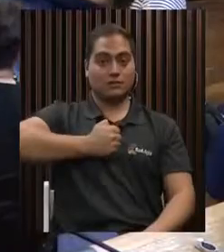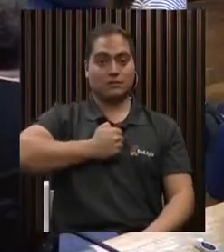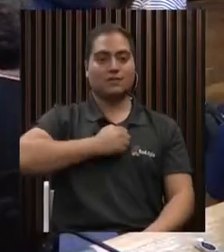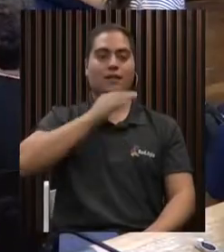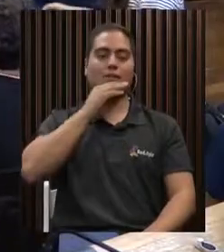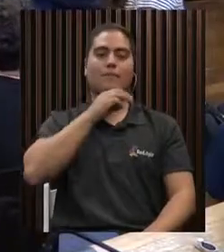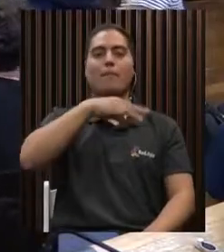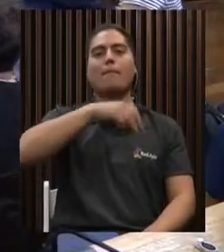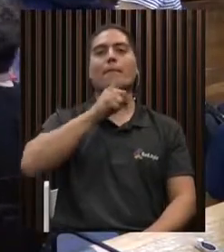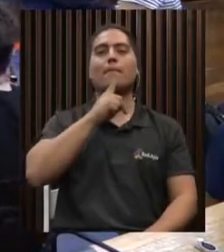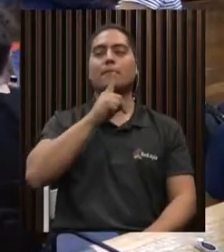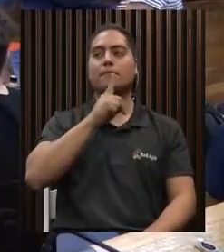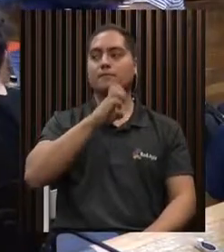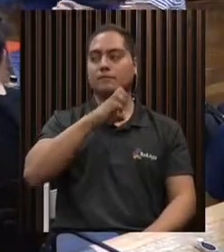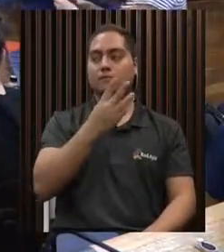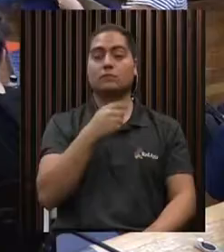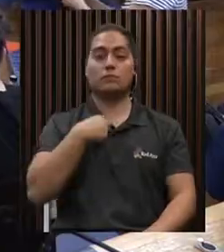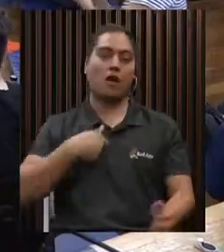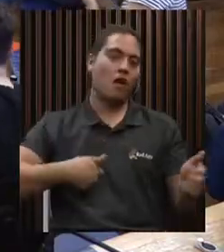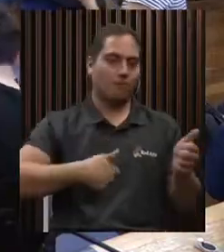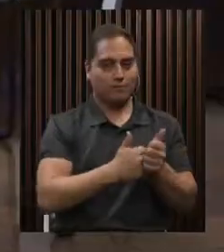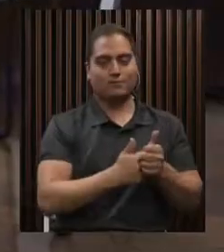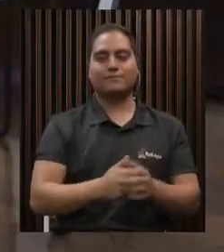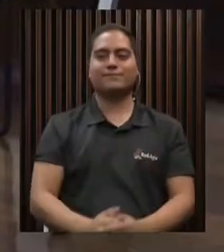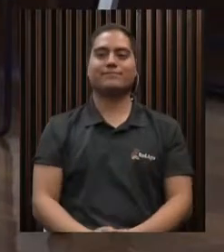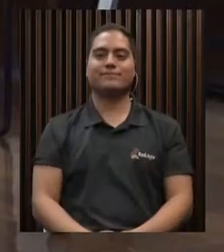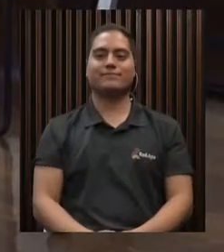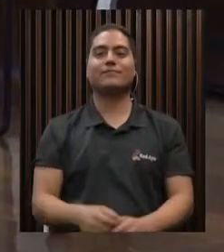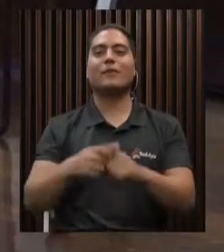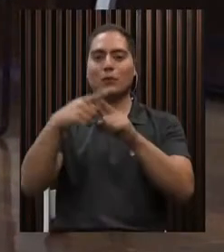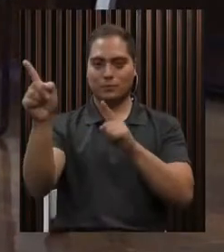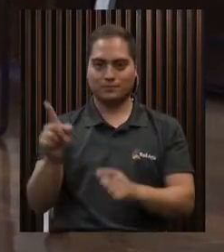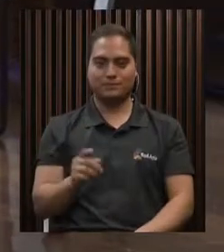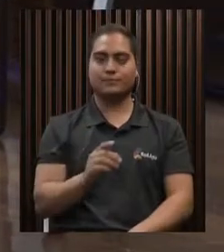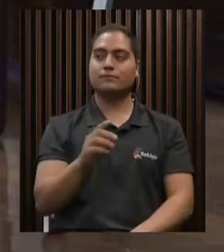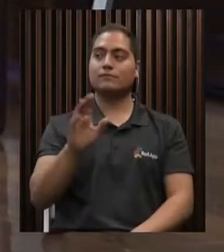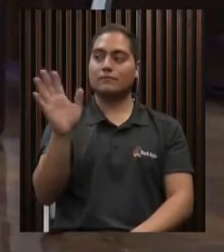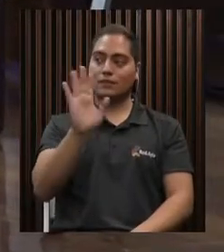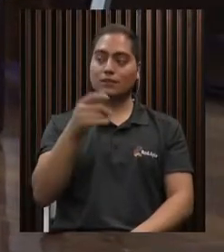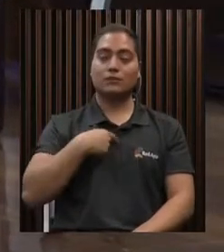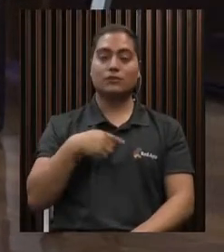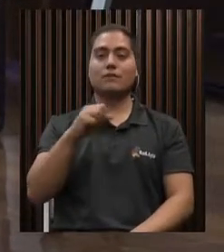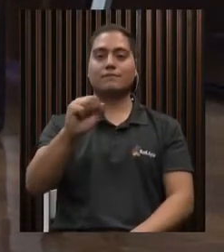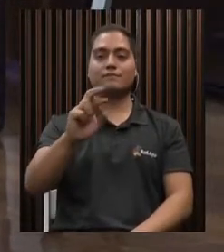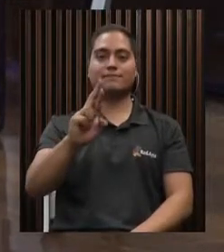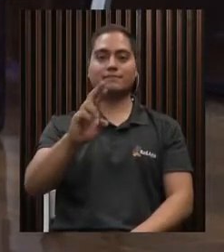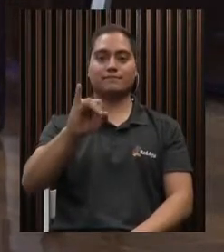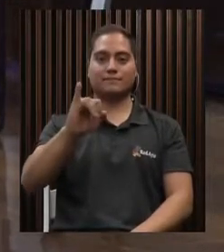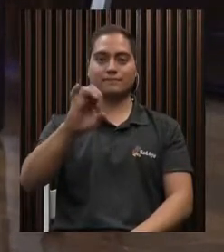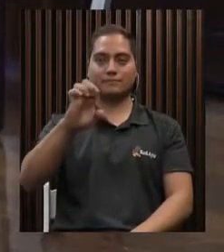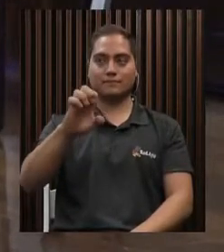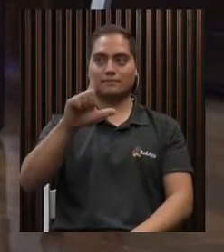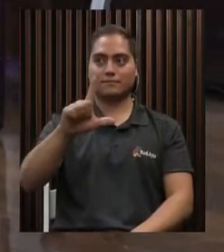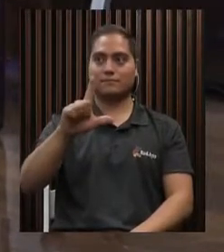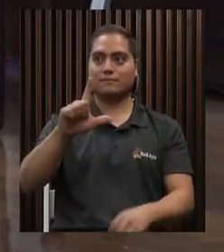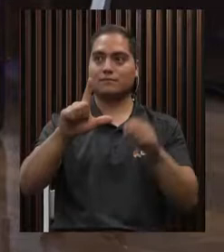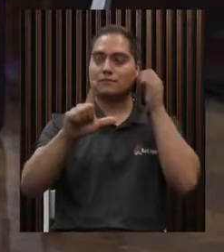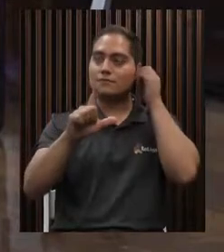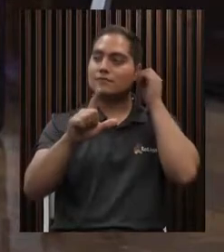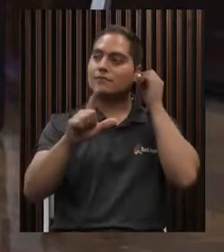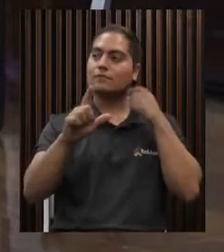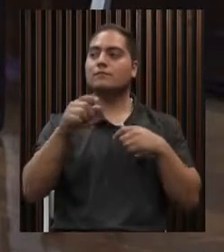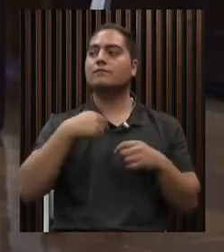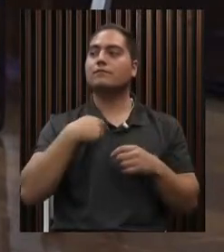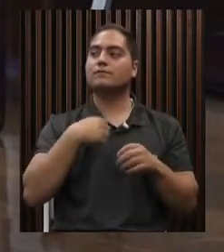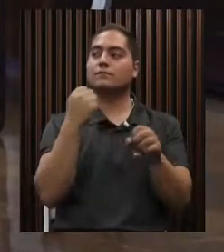a Jess. Hola, mi nombre es Ariel, soy productor de teatro de Argentina, dirijo el Paseo La